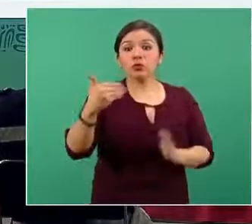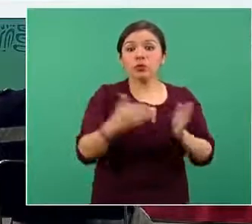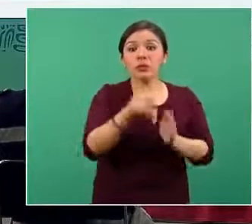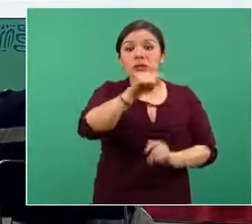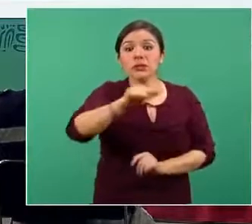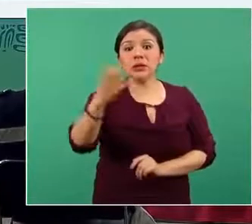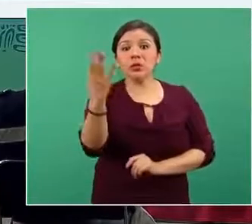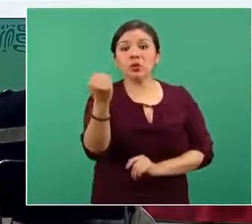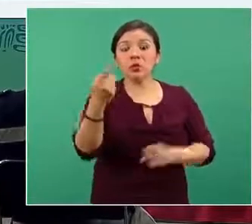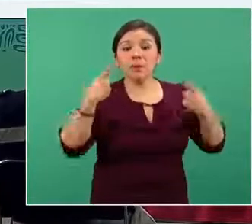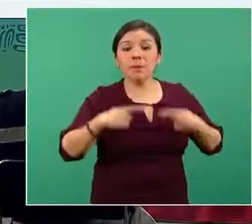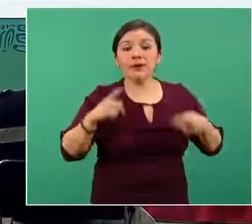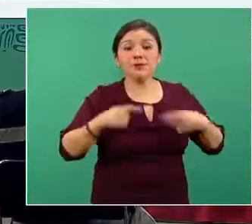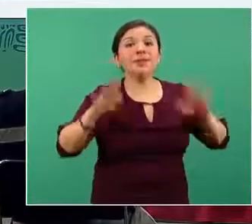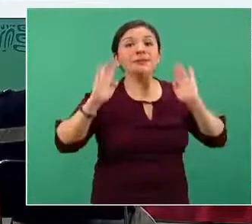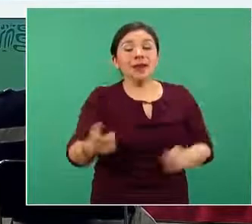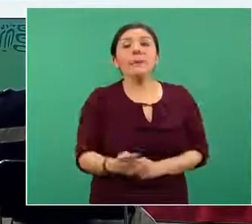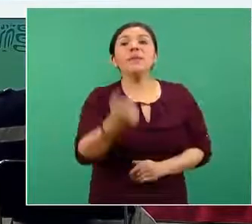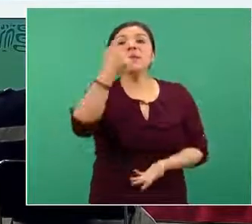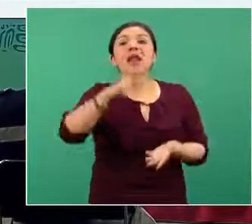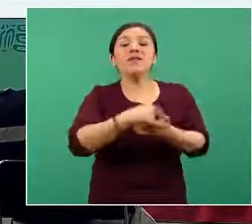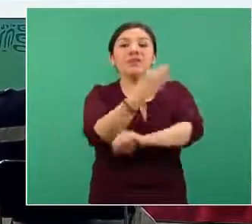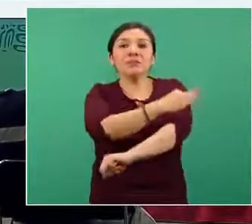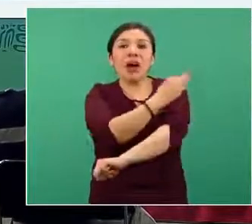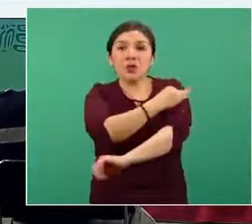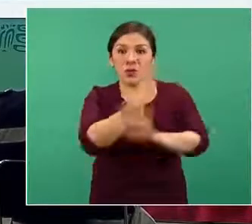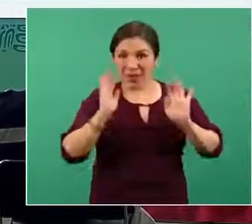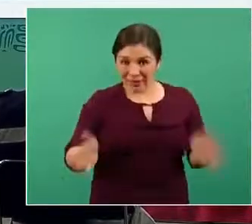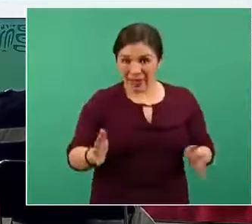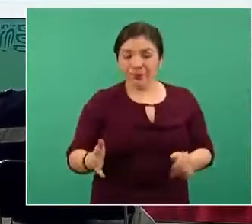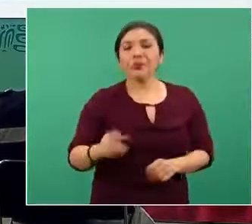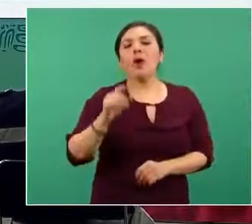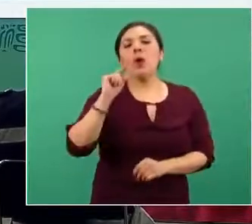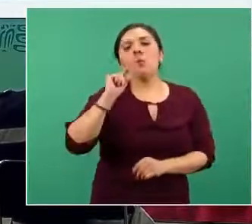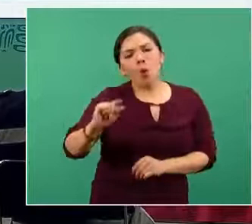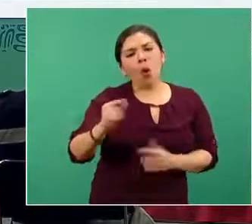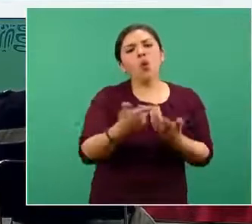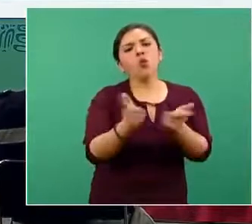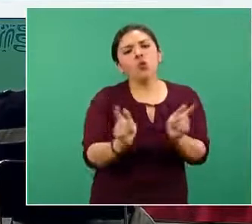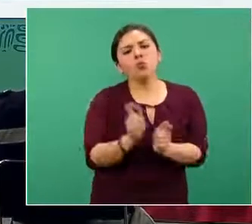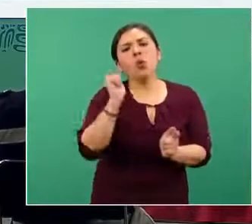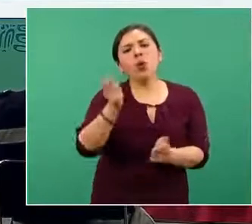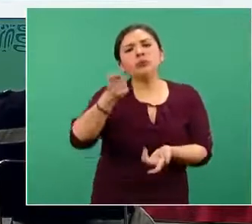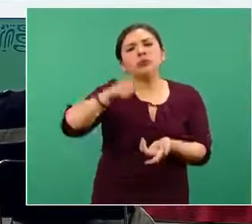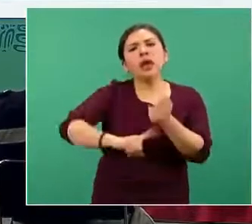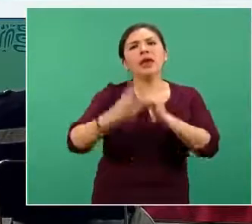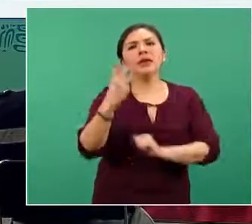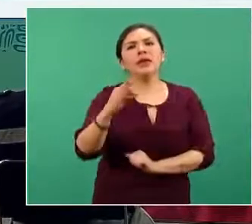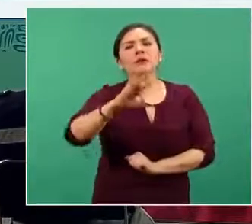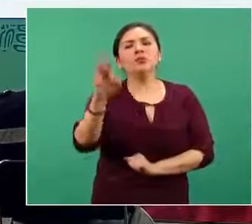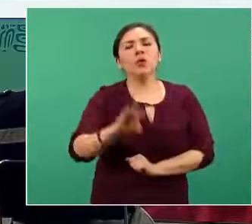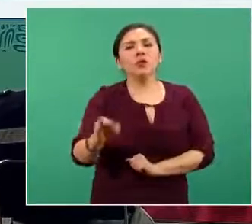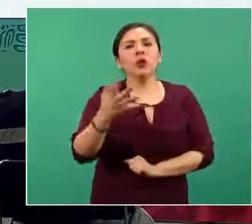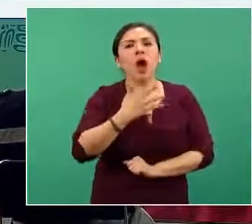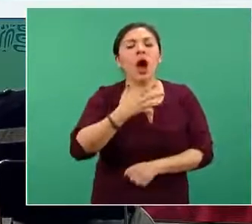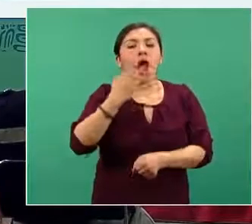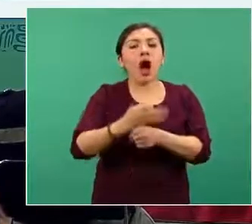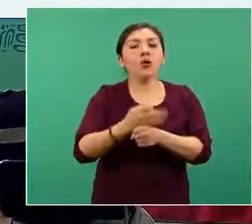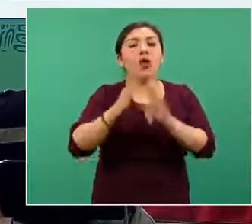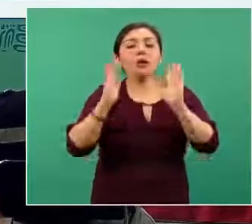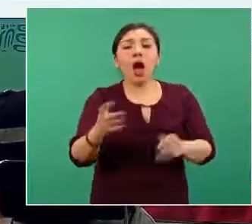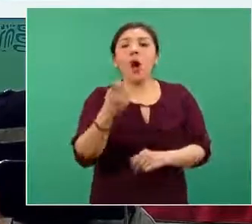4.308.609 ya recibieron su primera dosis de vacuna. Hay un pequeño grupo que representa el 3% que inició ya con la